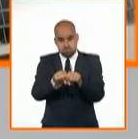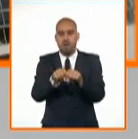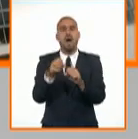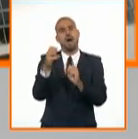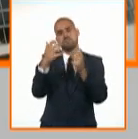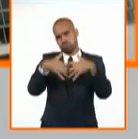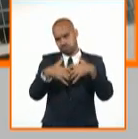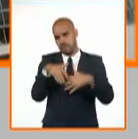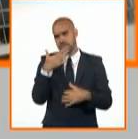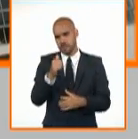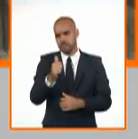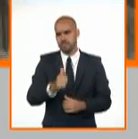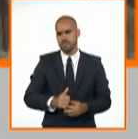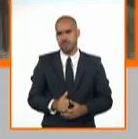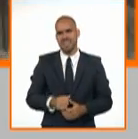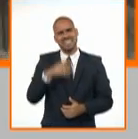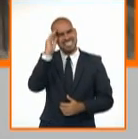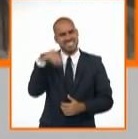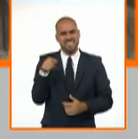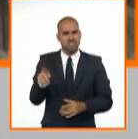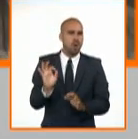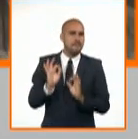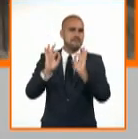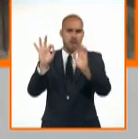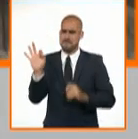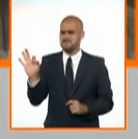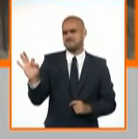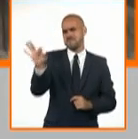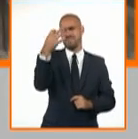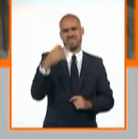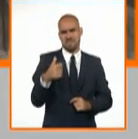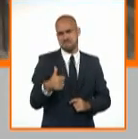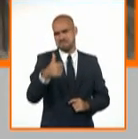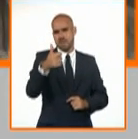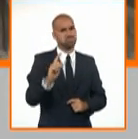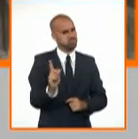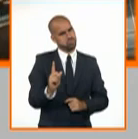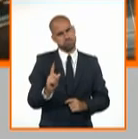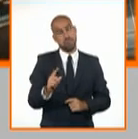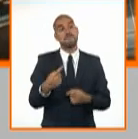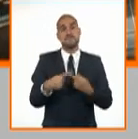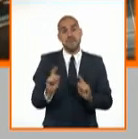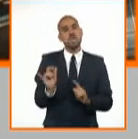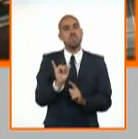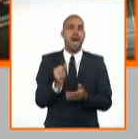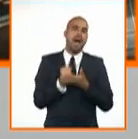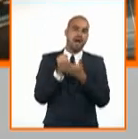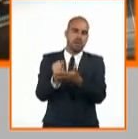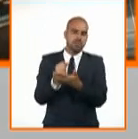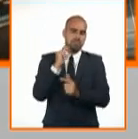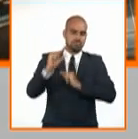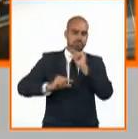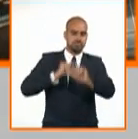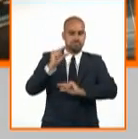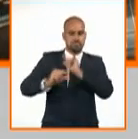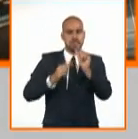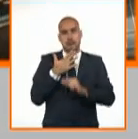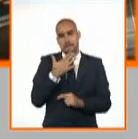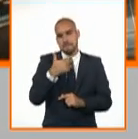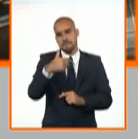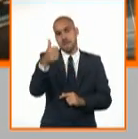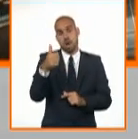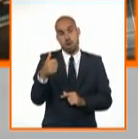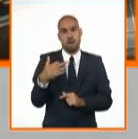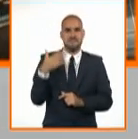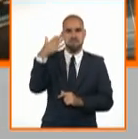que quisiéramos no es todo lo que necesita la máquina pero siempre tiene un impacto en mejorar las condiciones futuras para